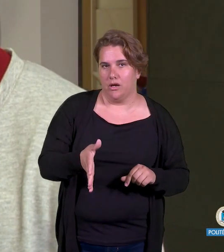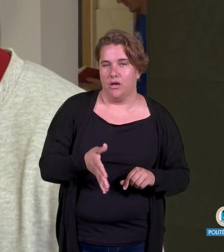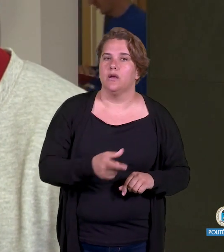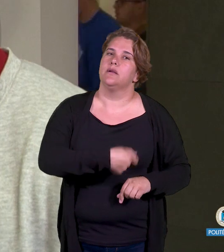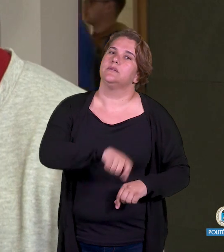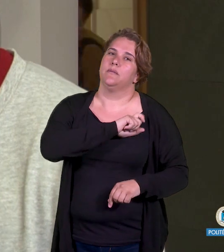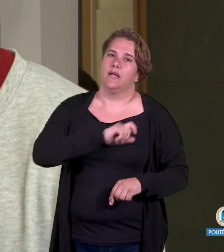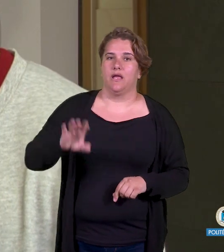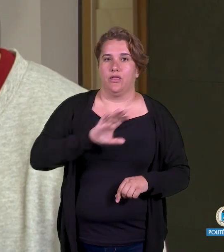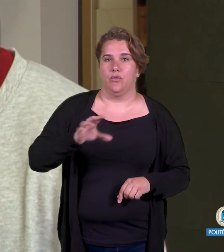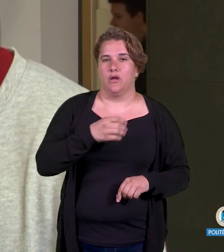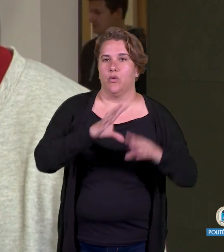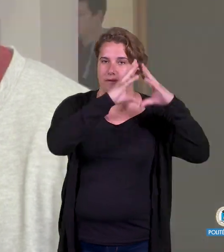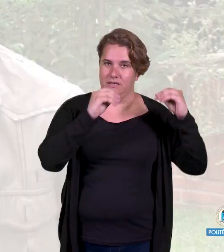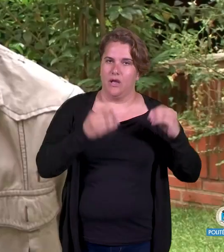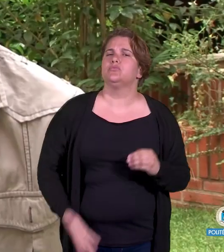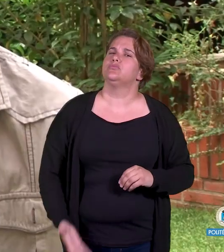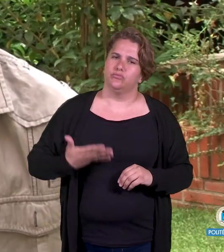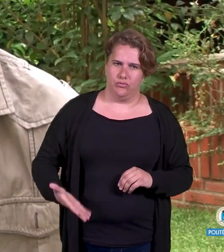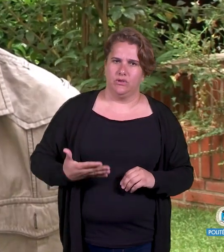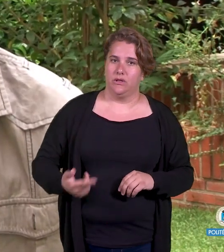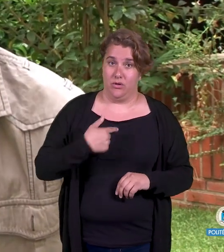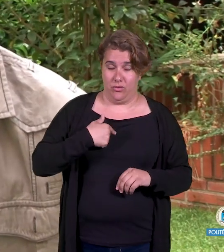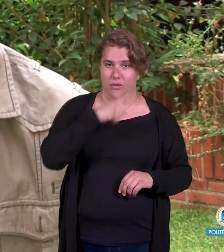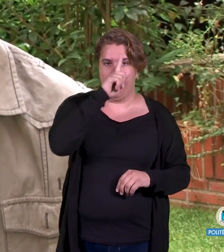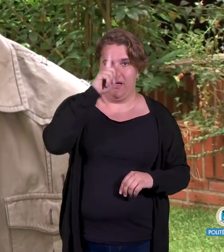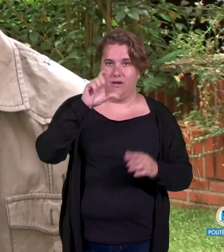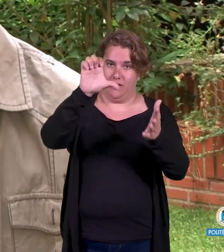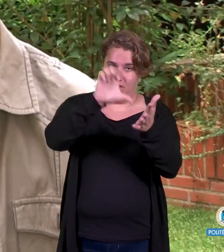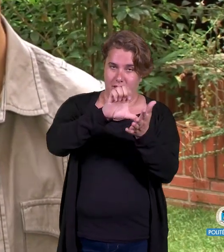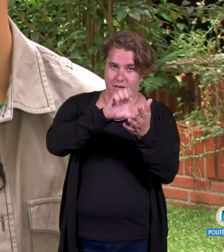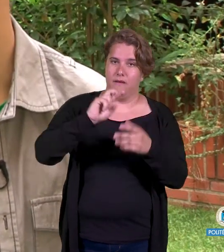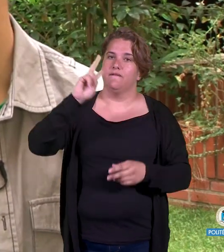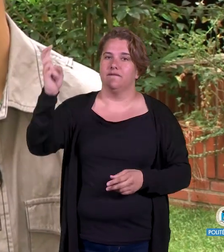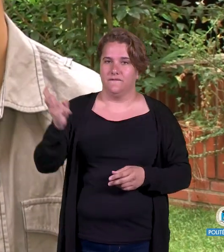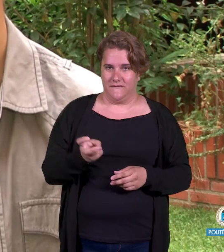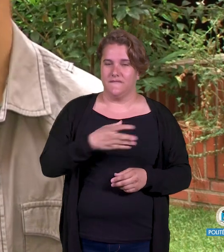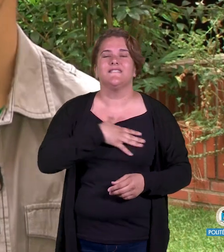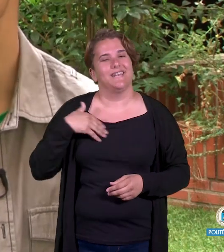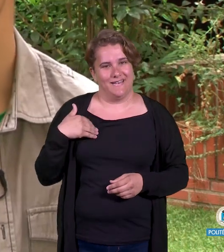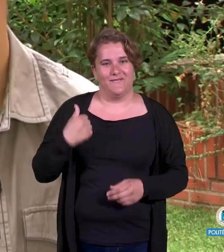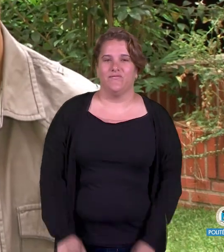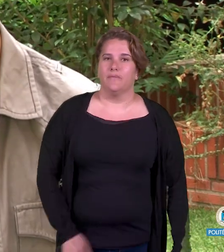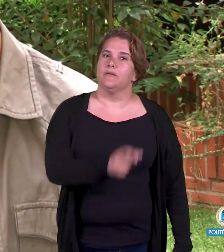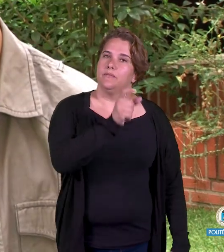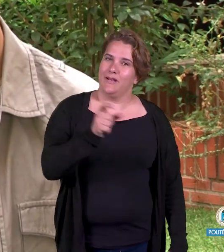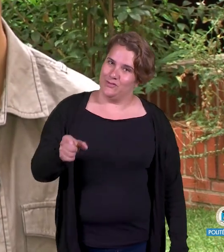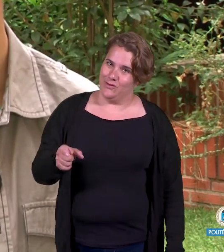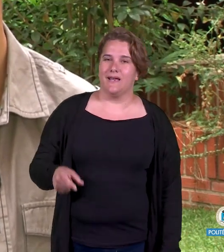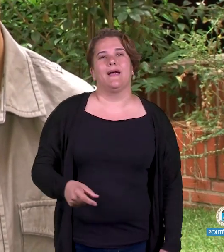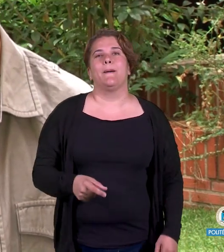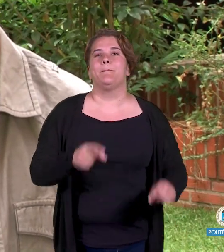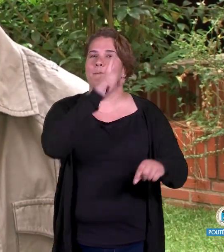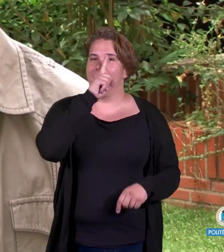quería venir aquí en Madrid, de la capital. Está muy bien situada para la gente que vive en Madrid, el campus centro y el campus de ciudad